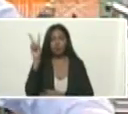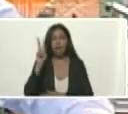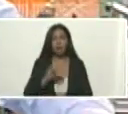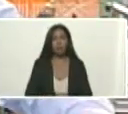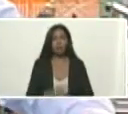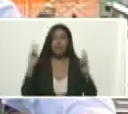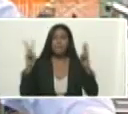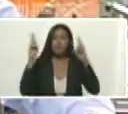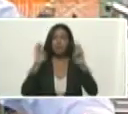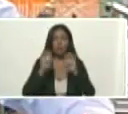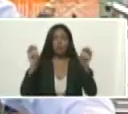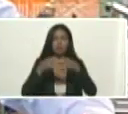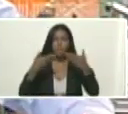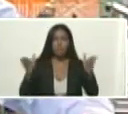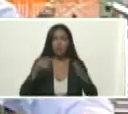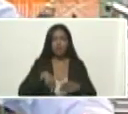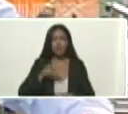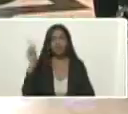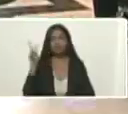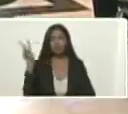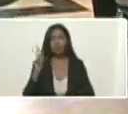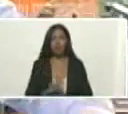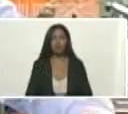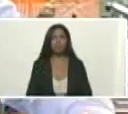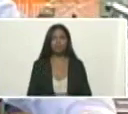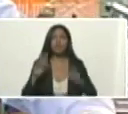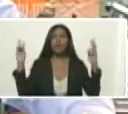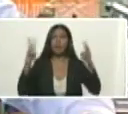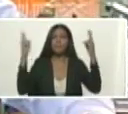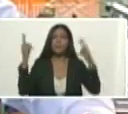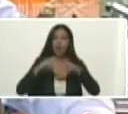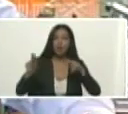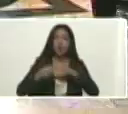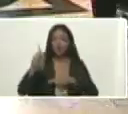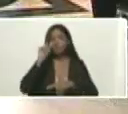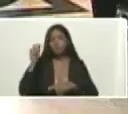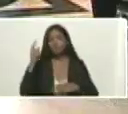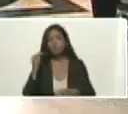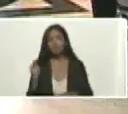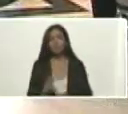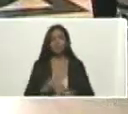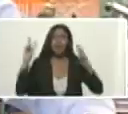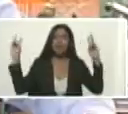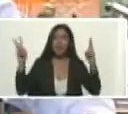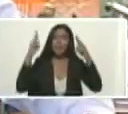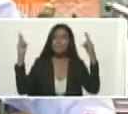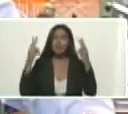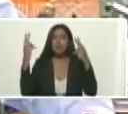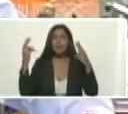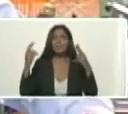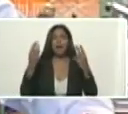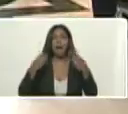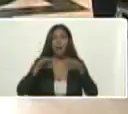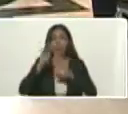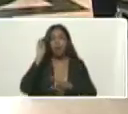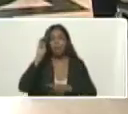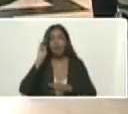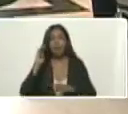¡Que viva la educación pública de Venezuela! ¡Que vivan los niños y niñas! ¡Que viva el magisterio